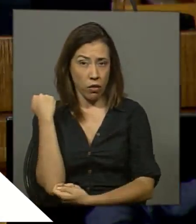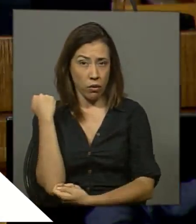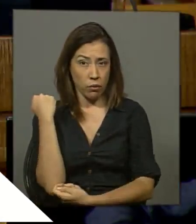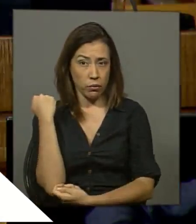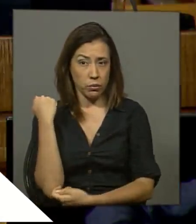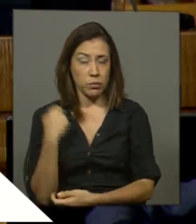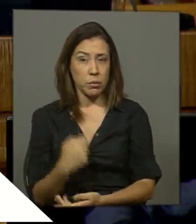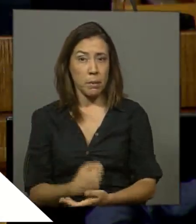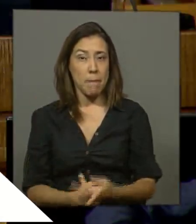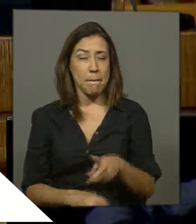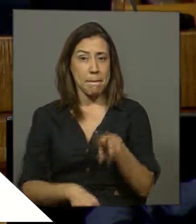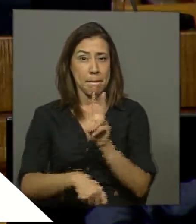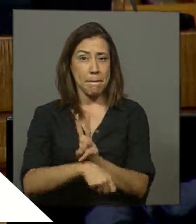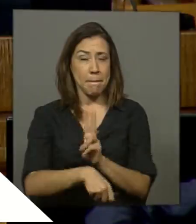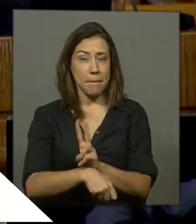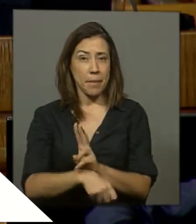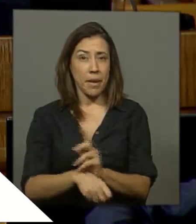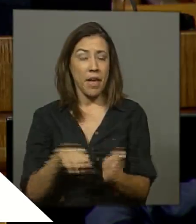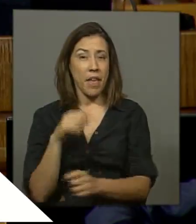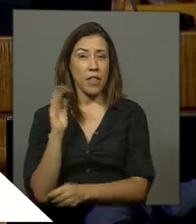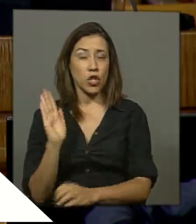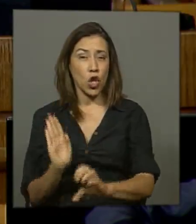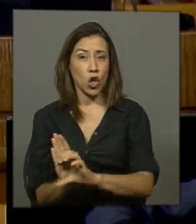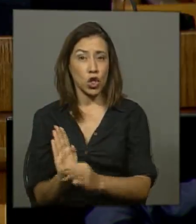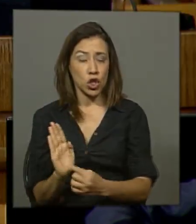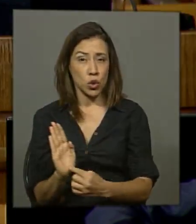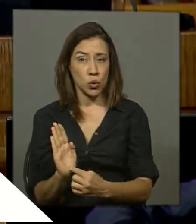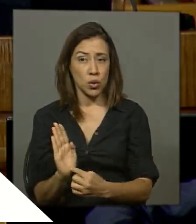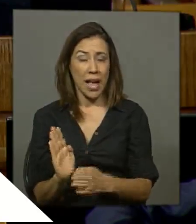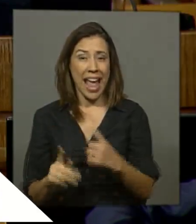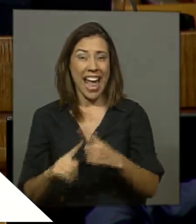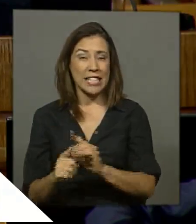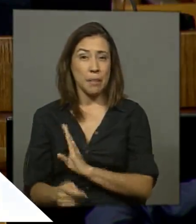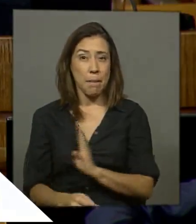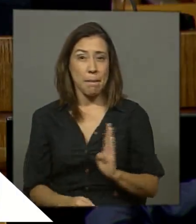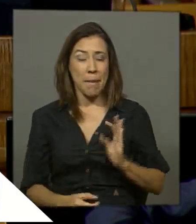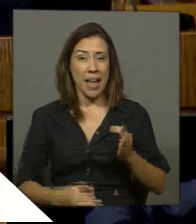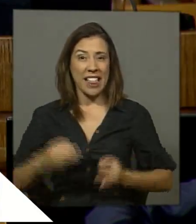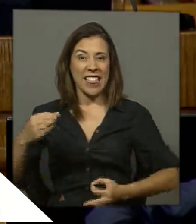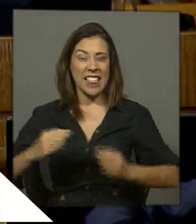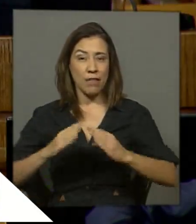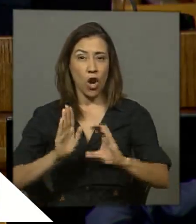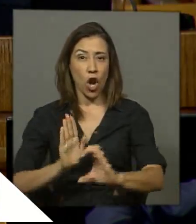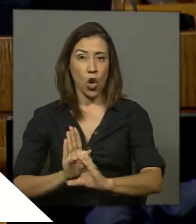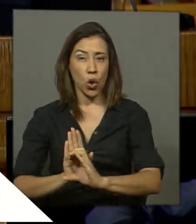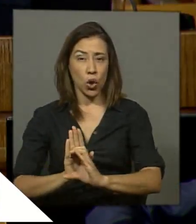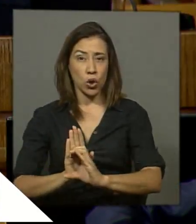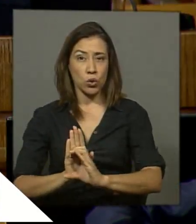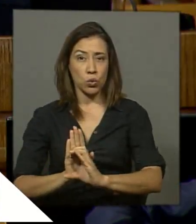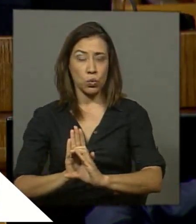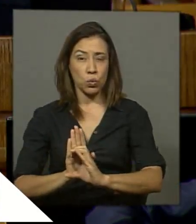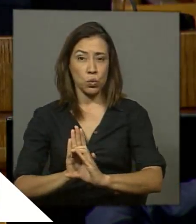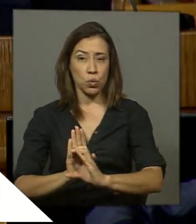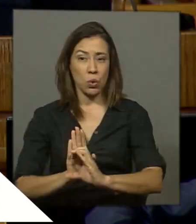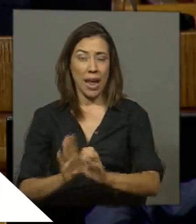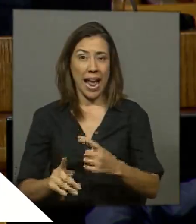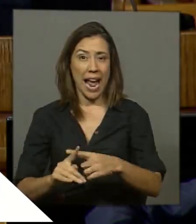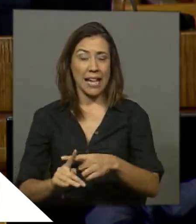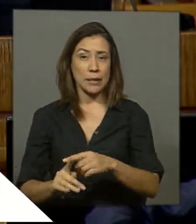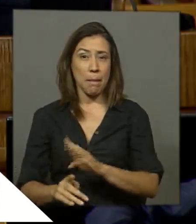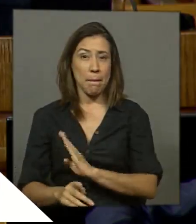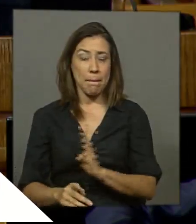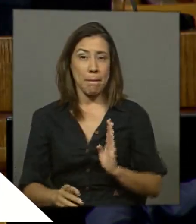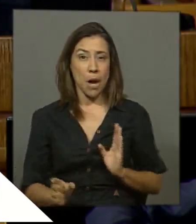abogado profesor de derecho constitucional exmiembro del tribunal constitucional exmiembro